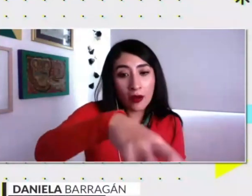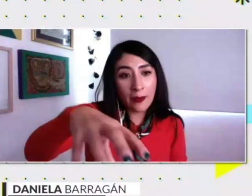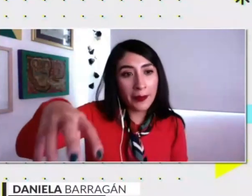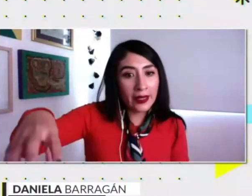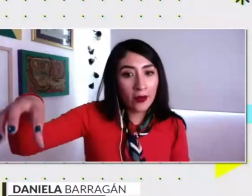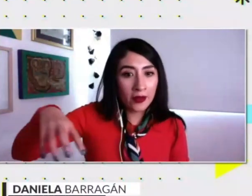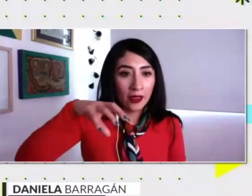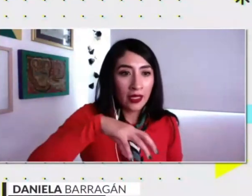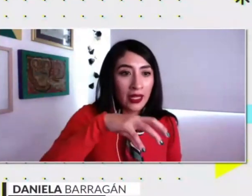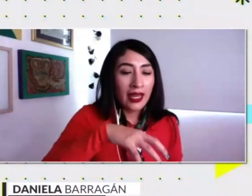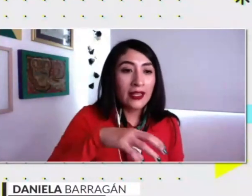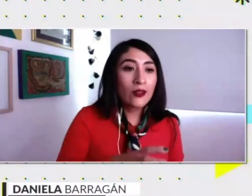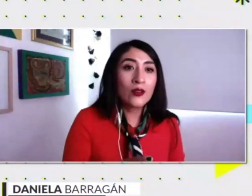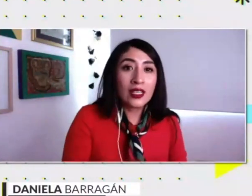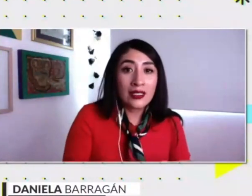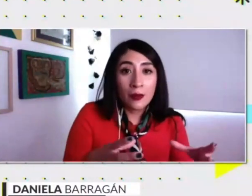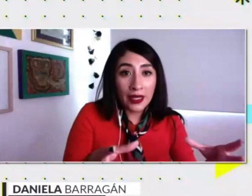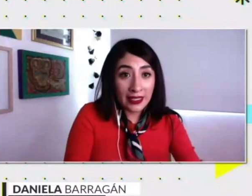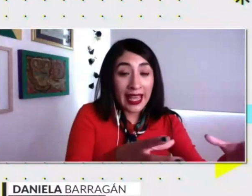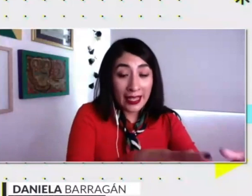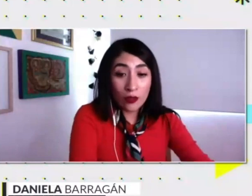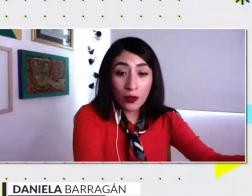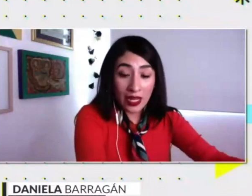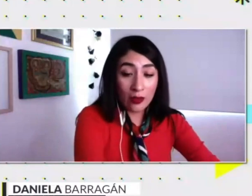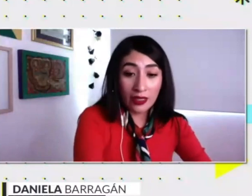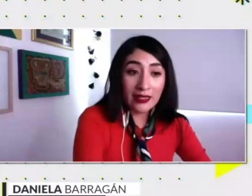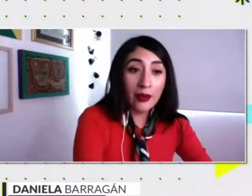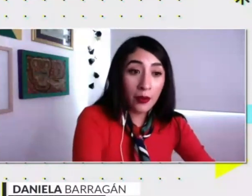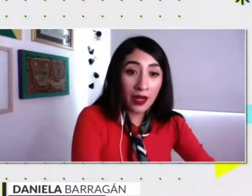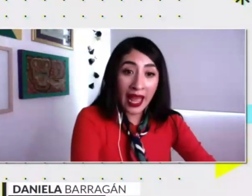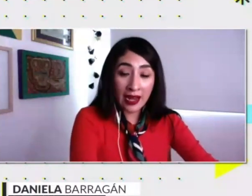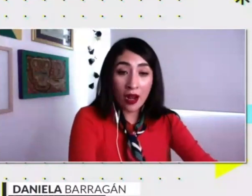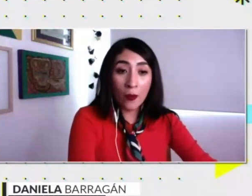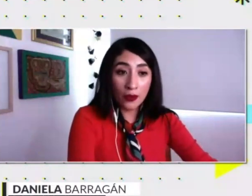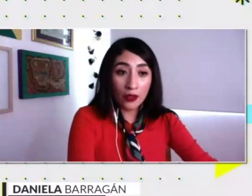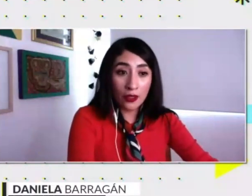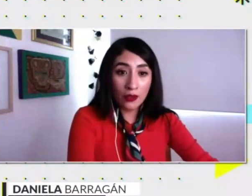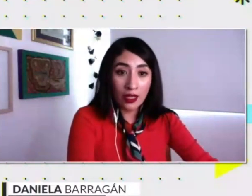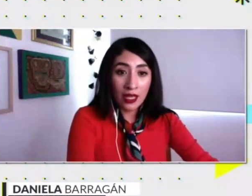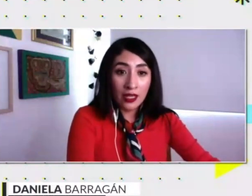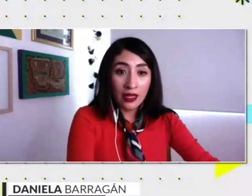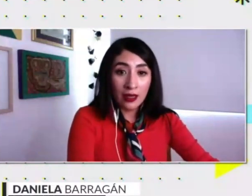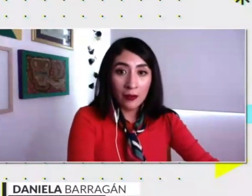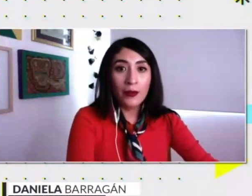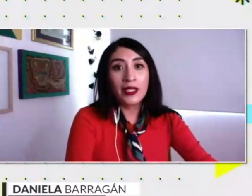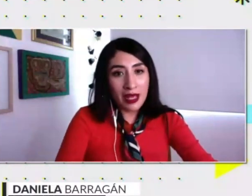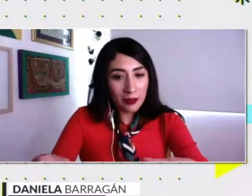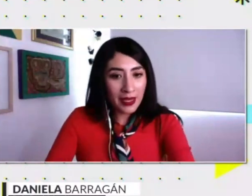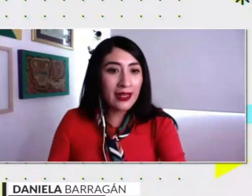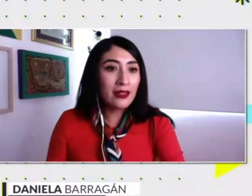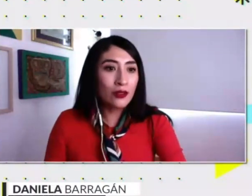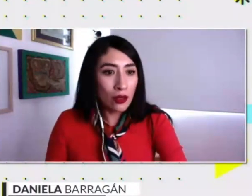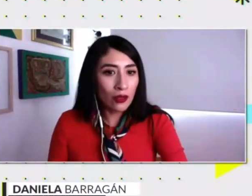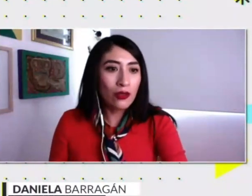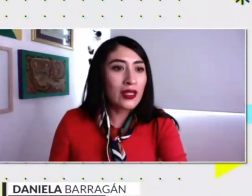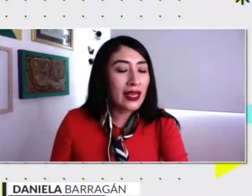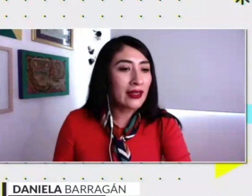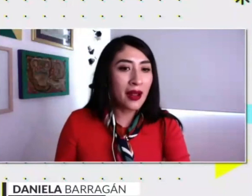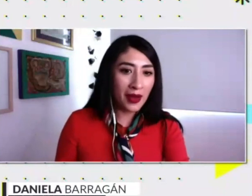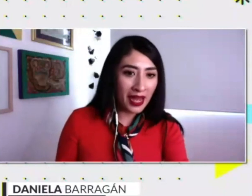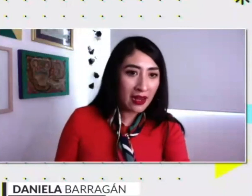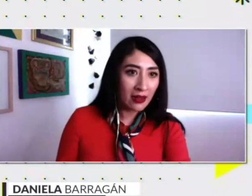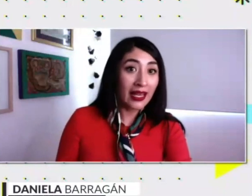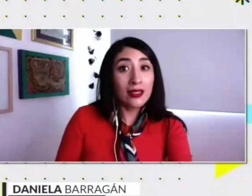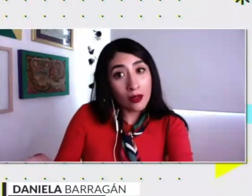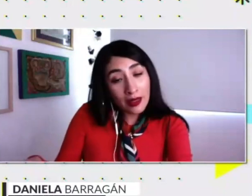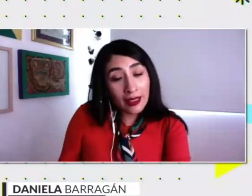y así lo replicó. Entonces, pues de esos, de los que se burla la oposición, pues más bien son con los que